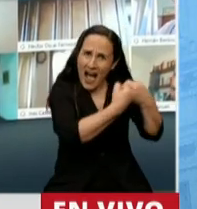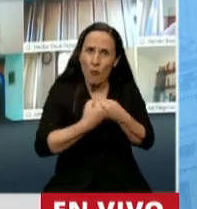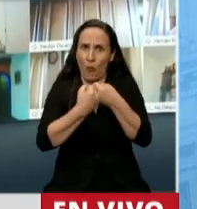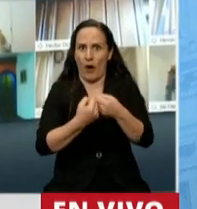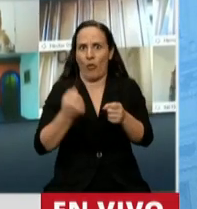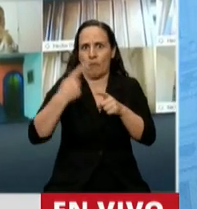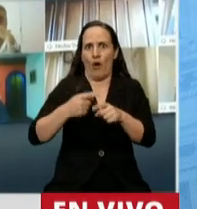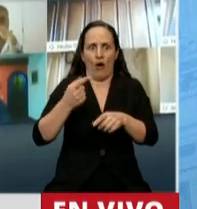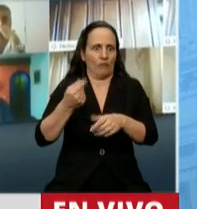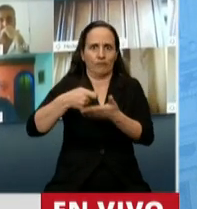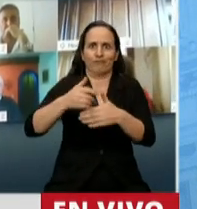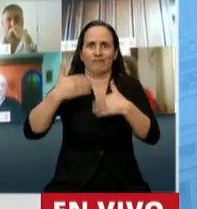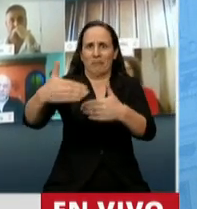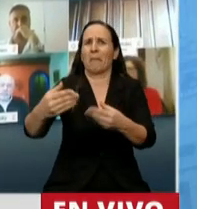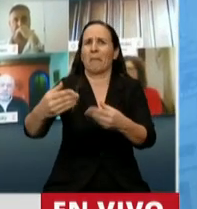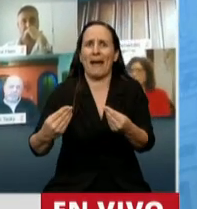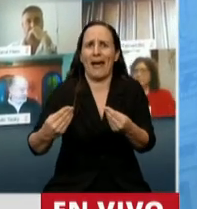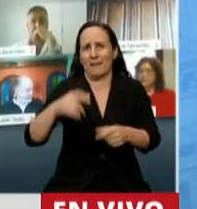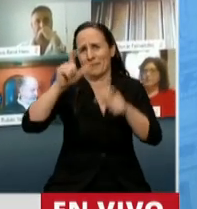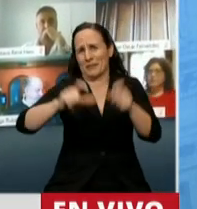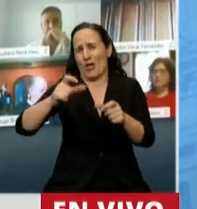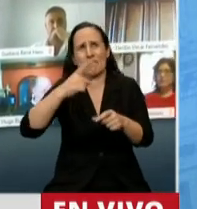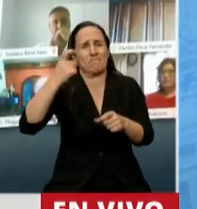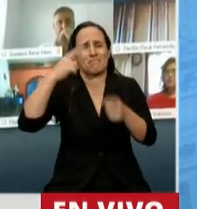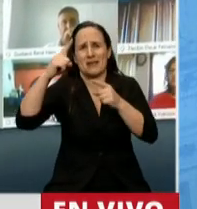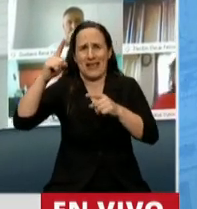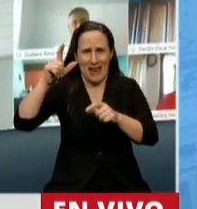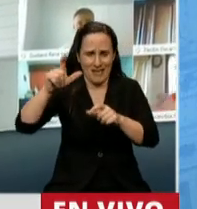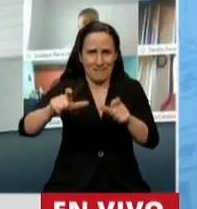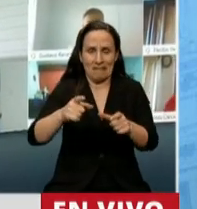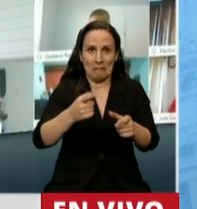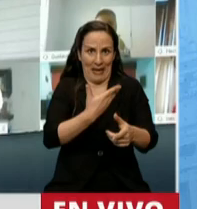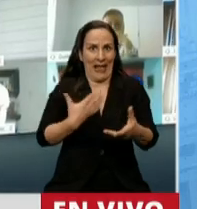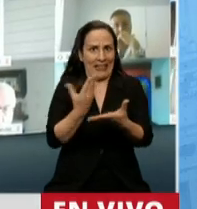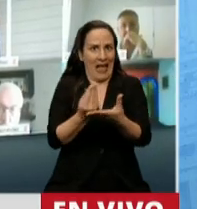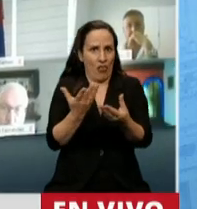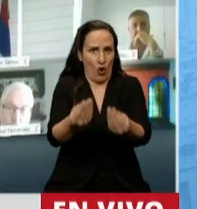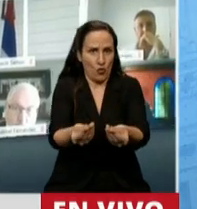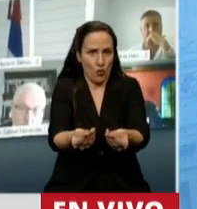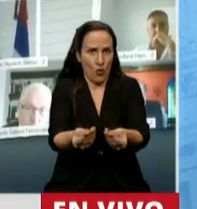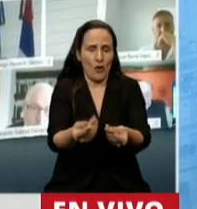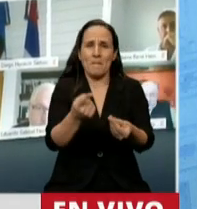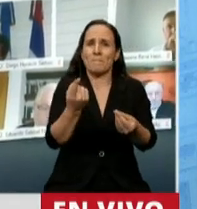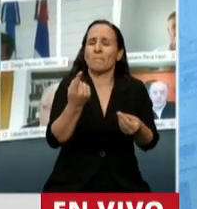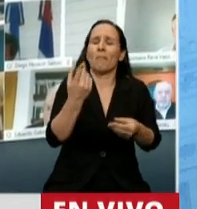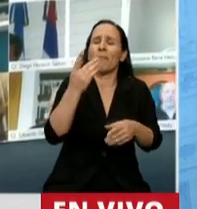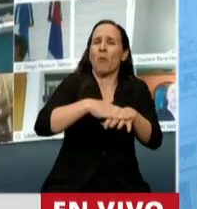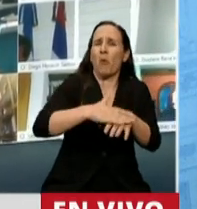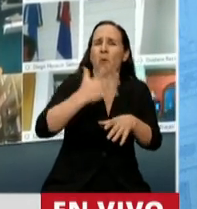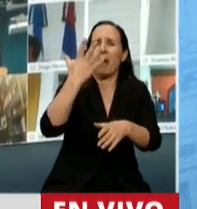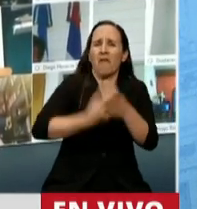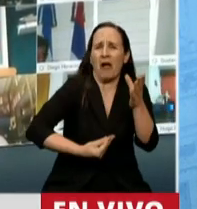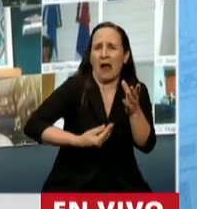para los cientos de miles de argentinos que merecen una oportunidad del estado porque por políticas de errónea de hoy